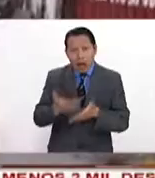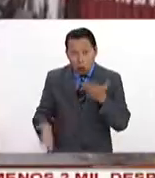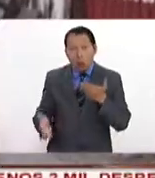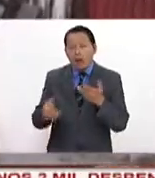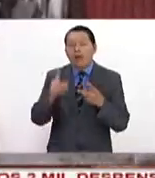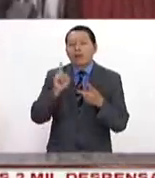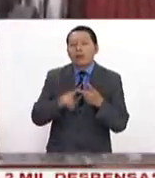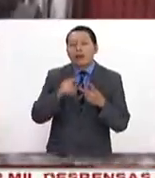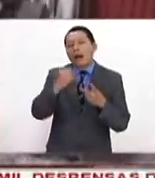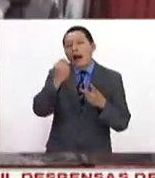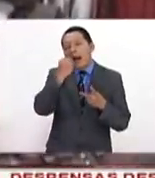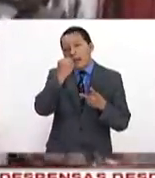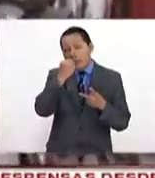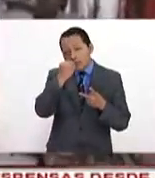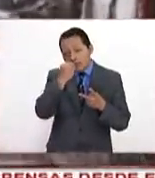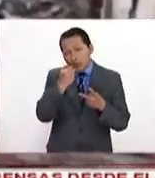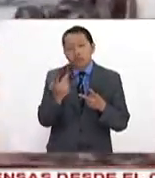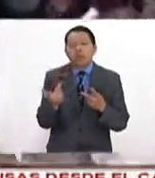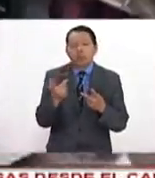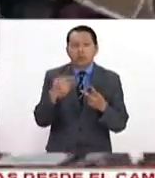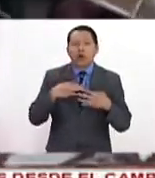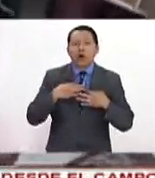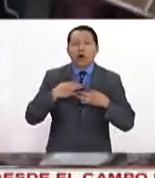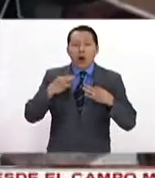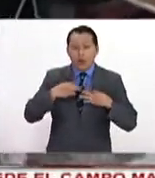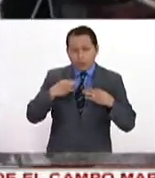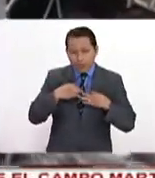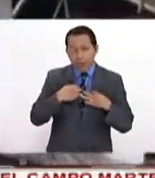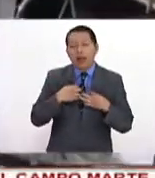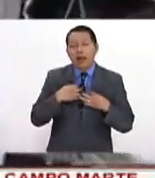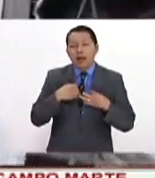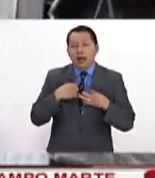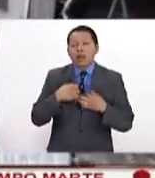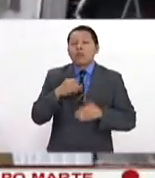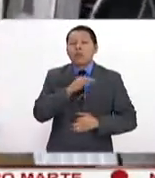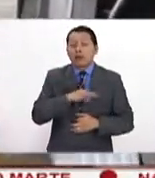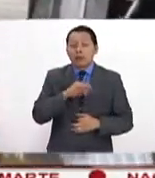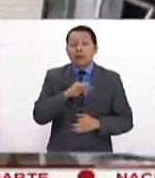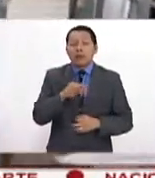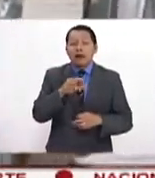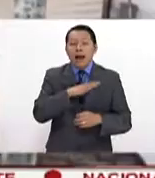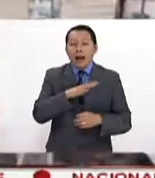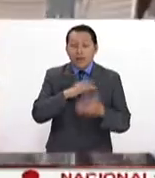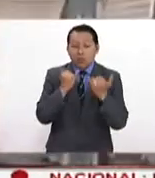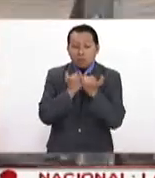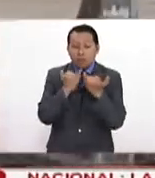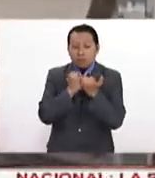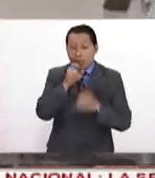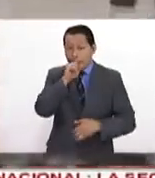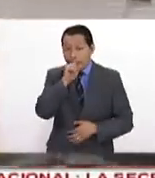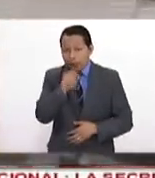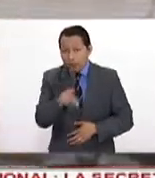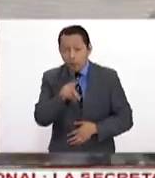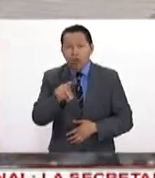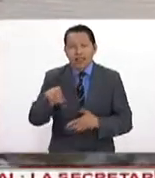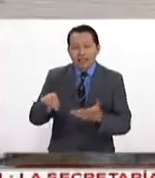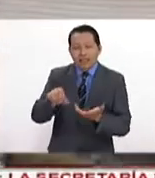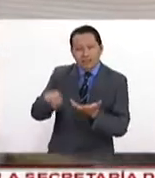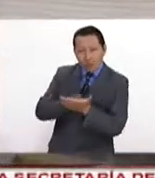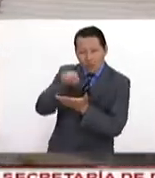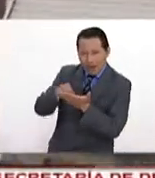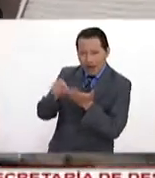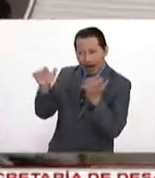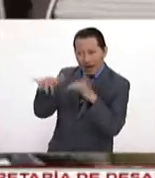de alimentación y de ropa. Entonces, los centros de acopio están enfocados mucho a la